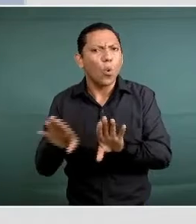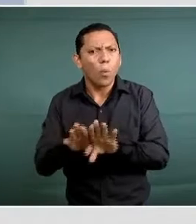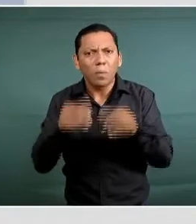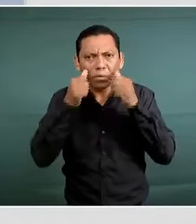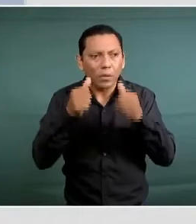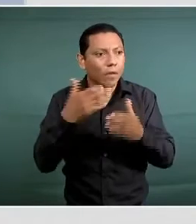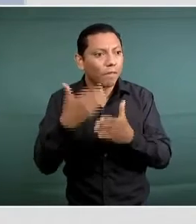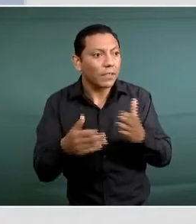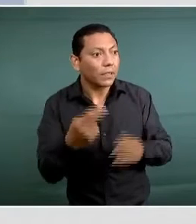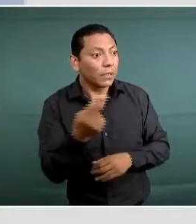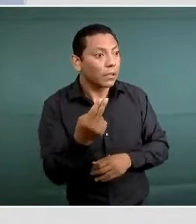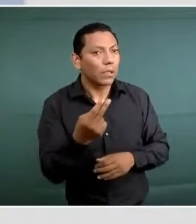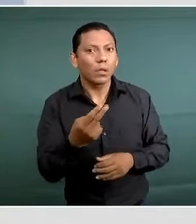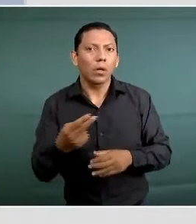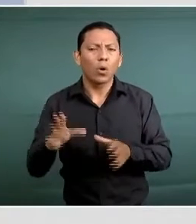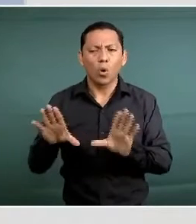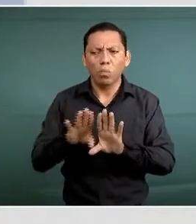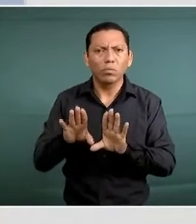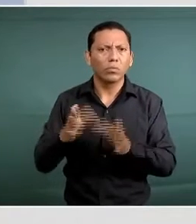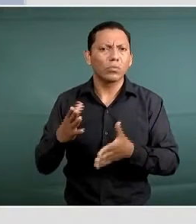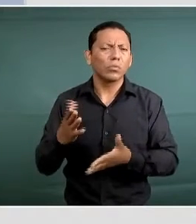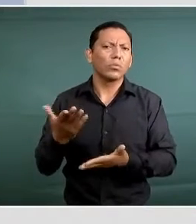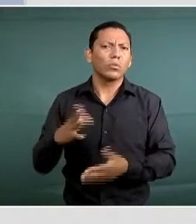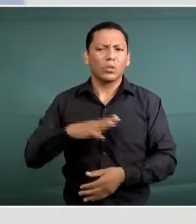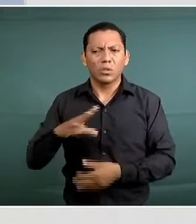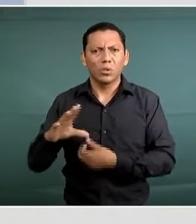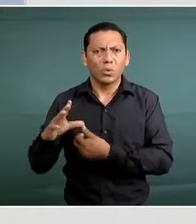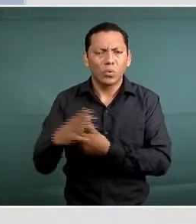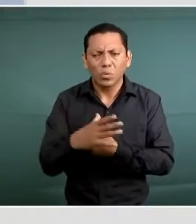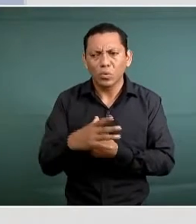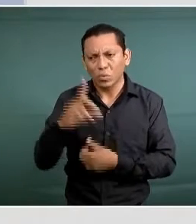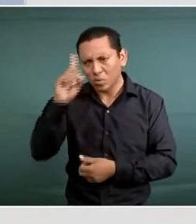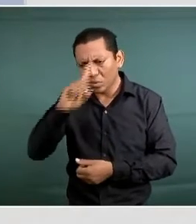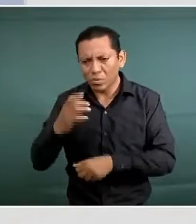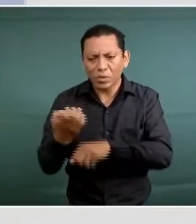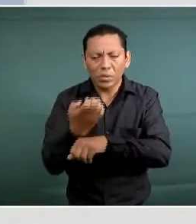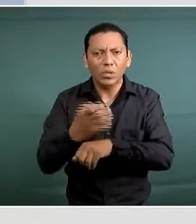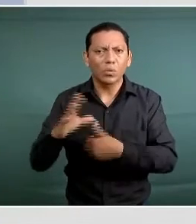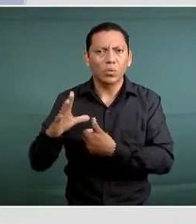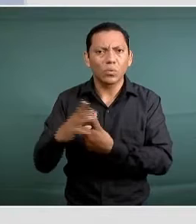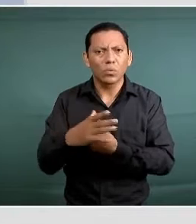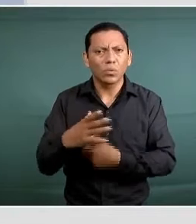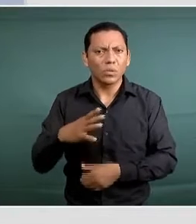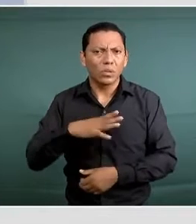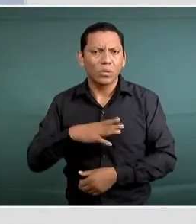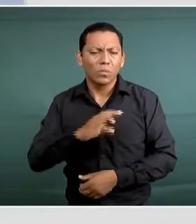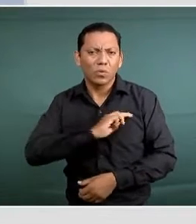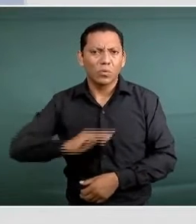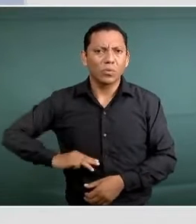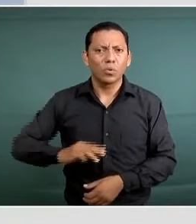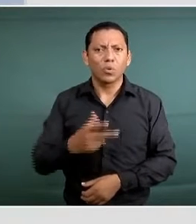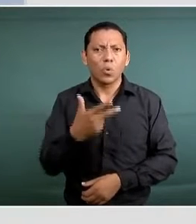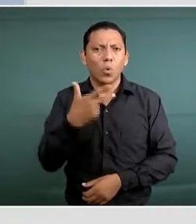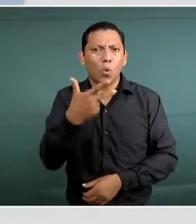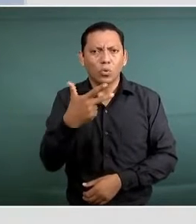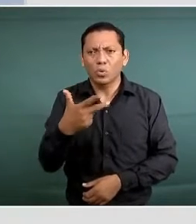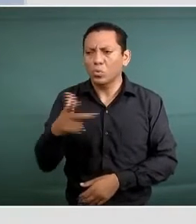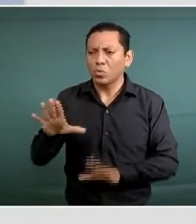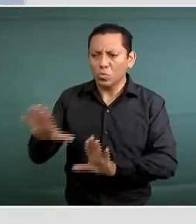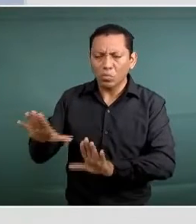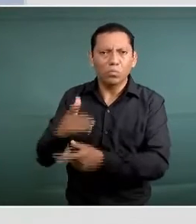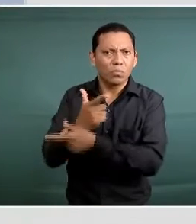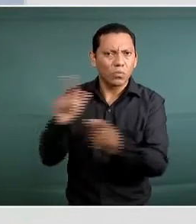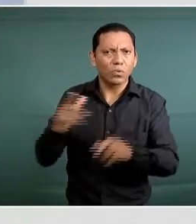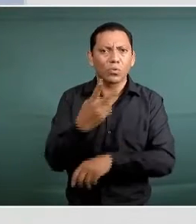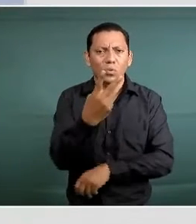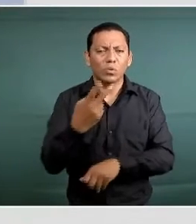se vayan necesitando a través de los consejos estatales y los consejos municipales. Tenemos de los activos ocho sin ocupar en